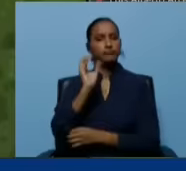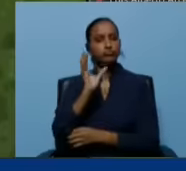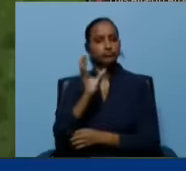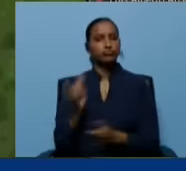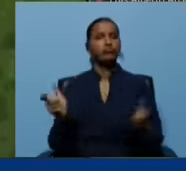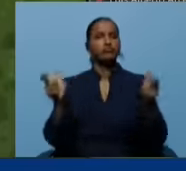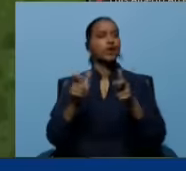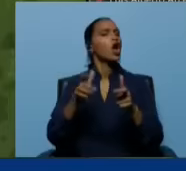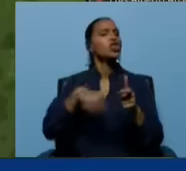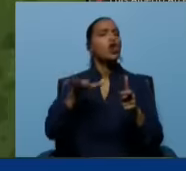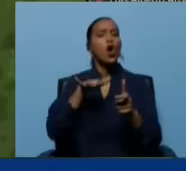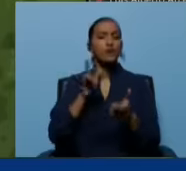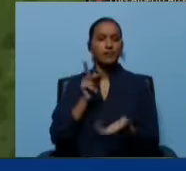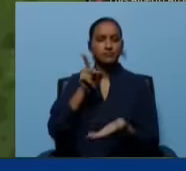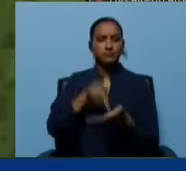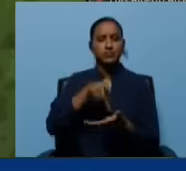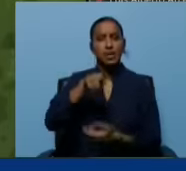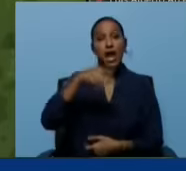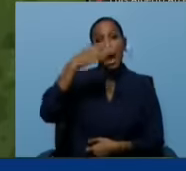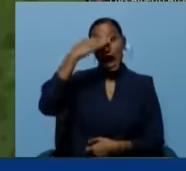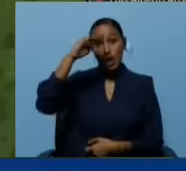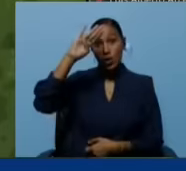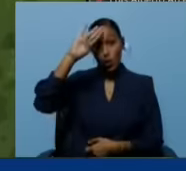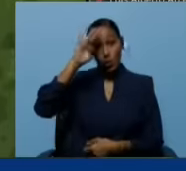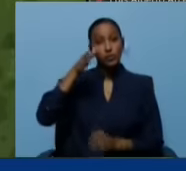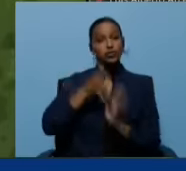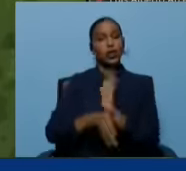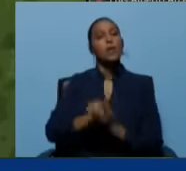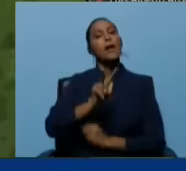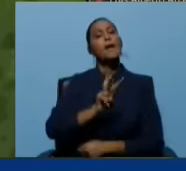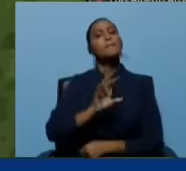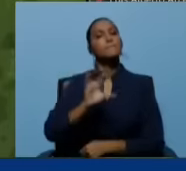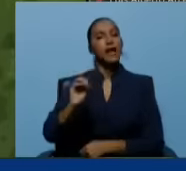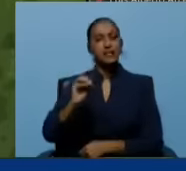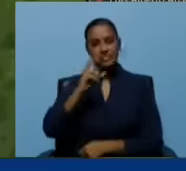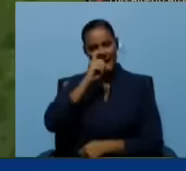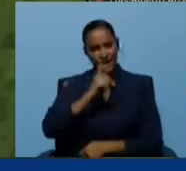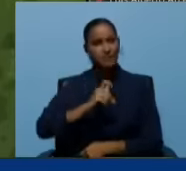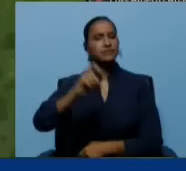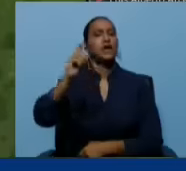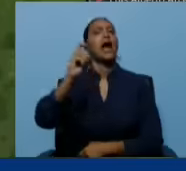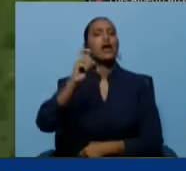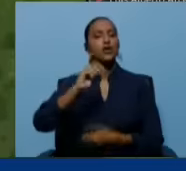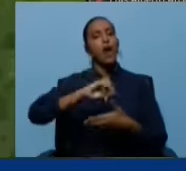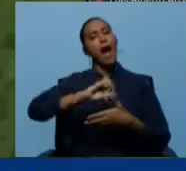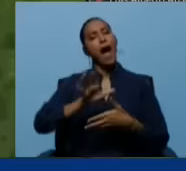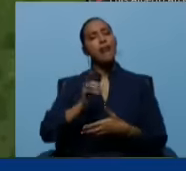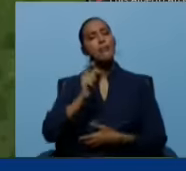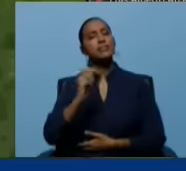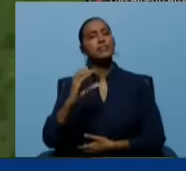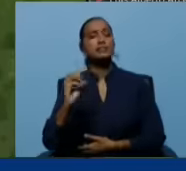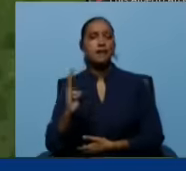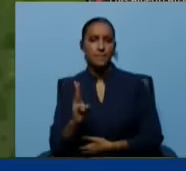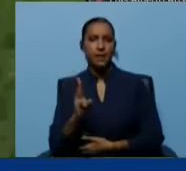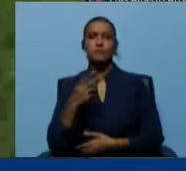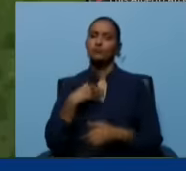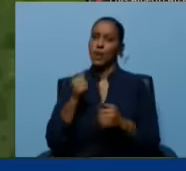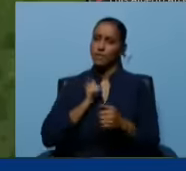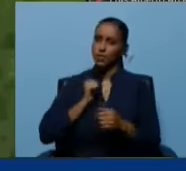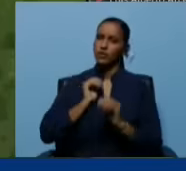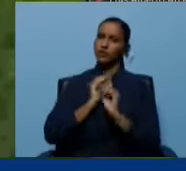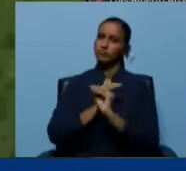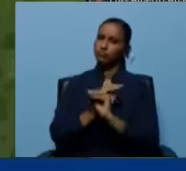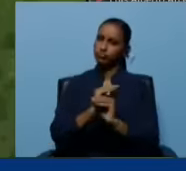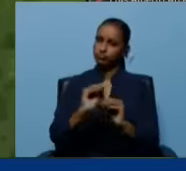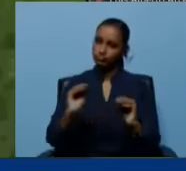Habana, coincidiendo con el 20 aniversario de la fundación del ALBA-TCP, y aprovecho la ocasión para invitarlo a todos, será